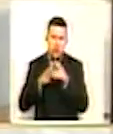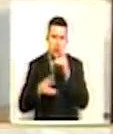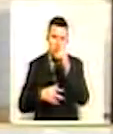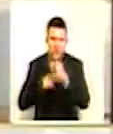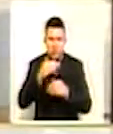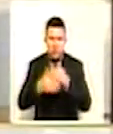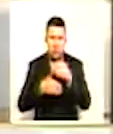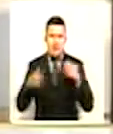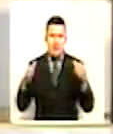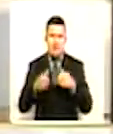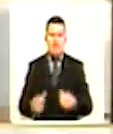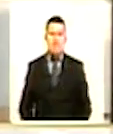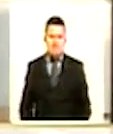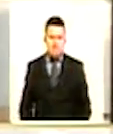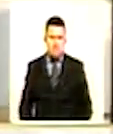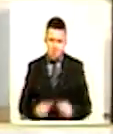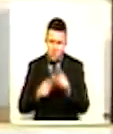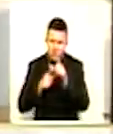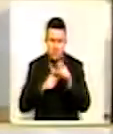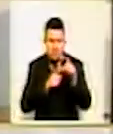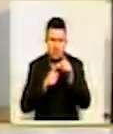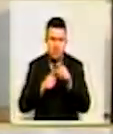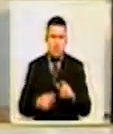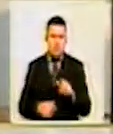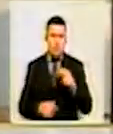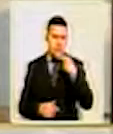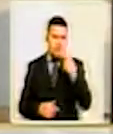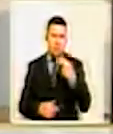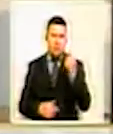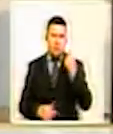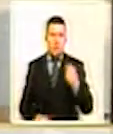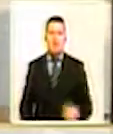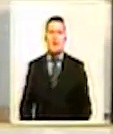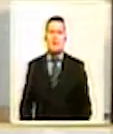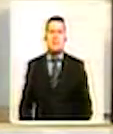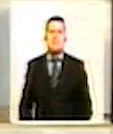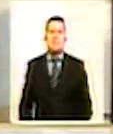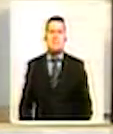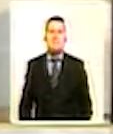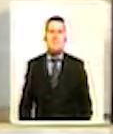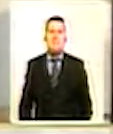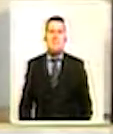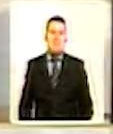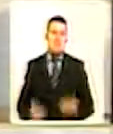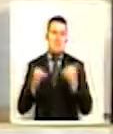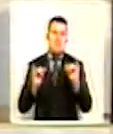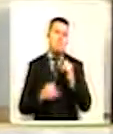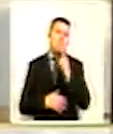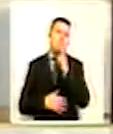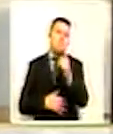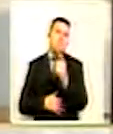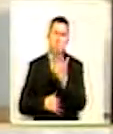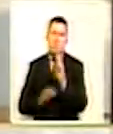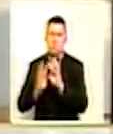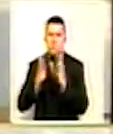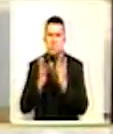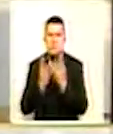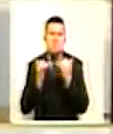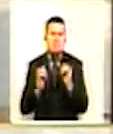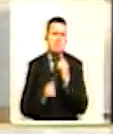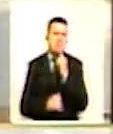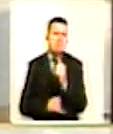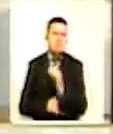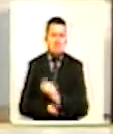2 procesos de modernización de la Procuraduría en su historia reciente. Termino simplemente, señores